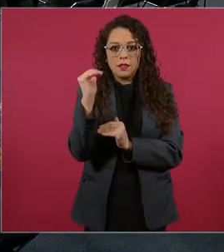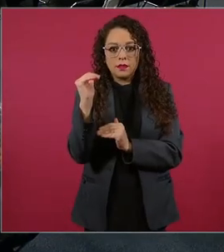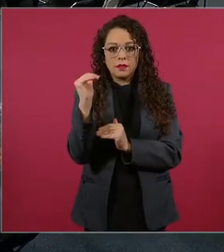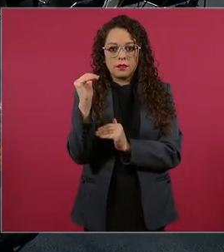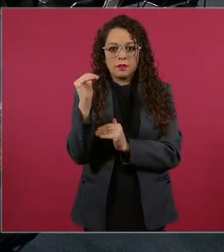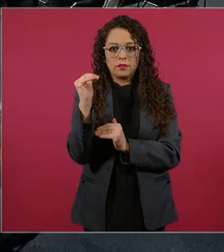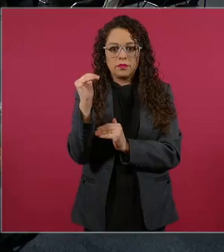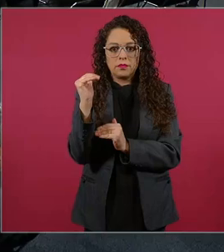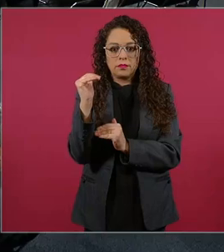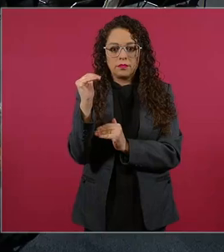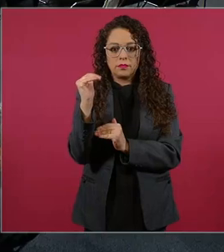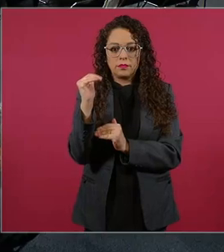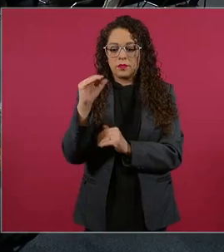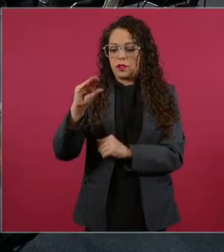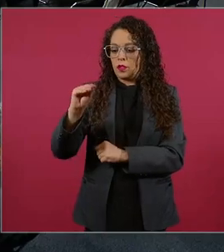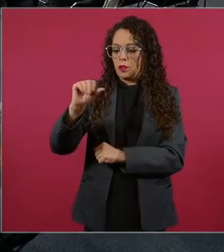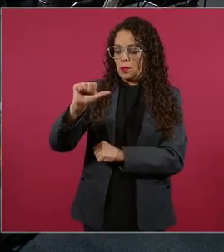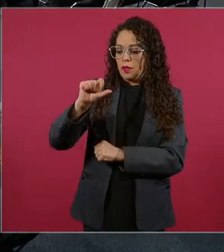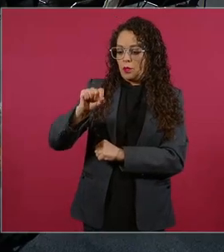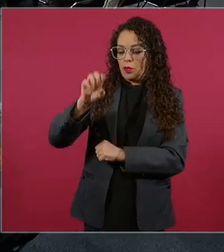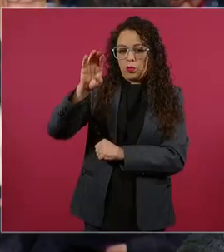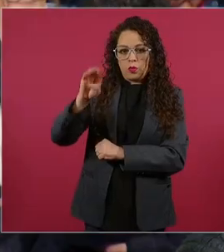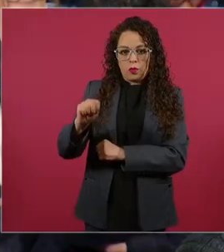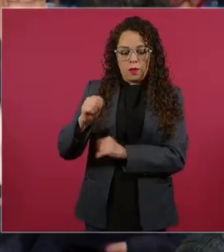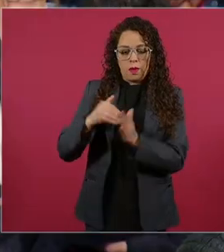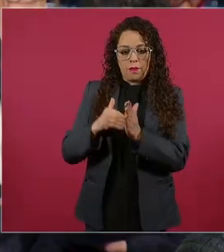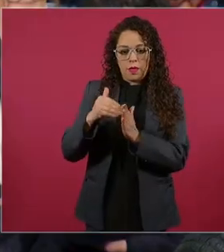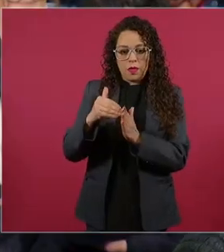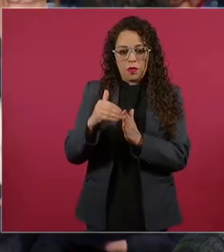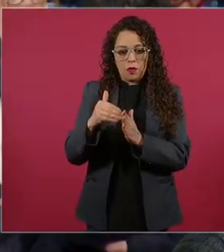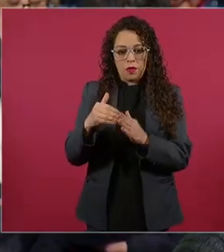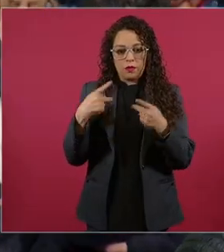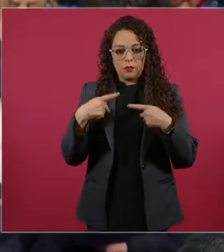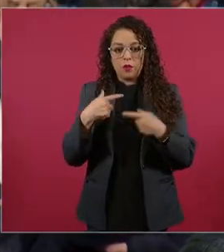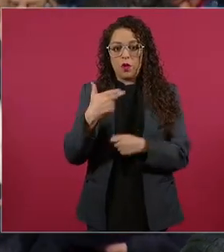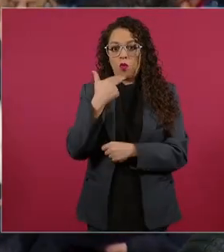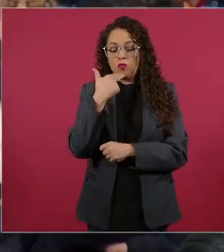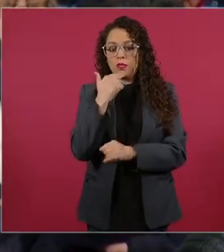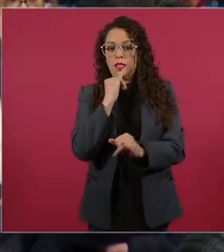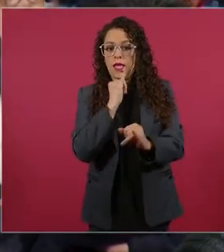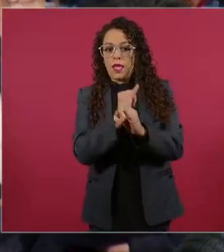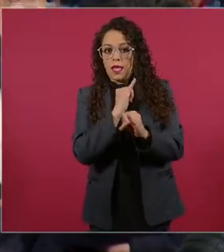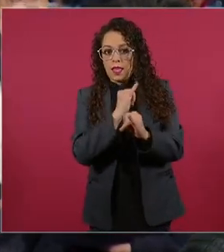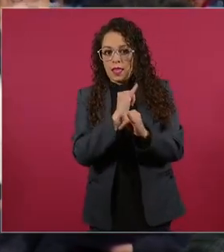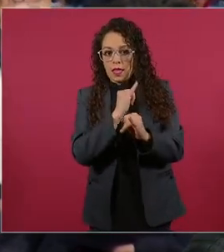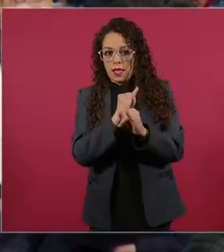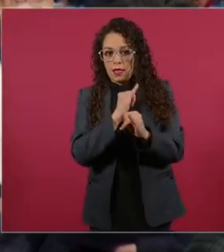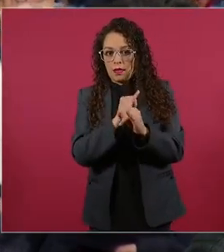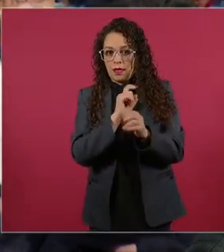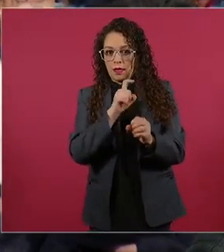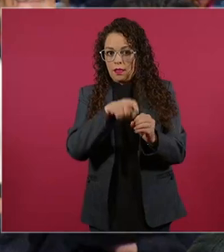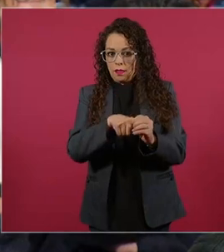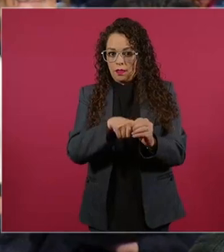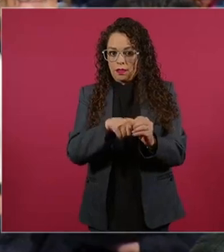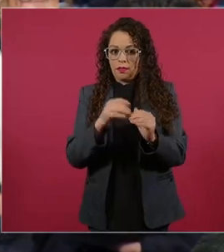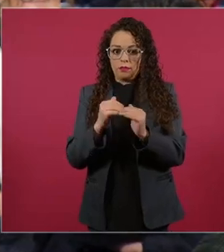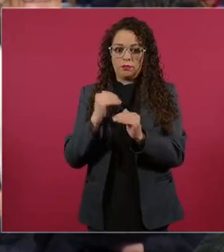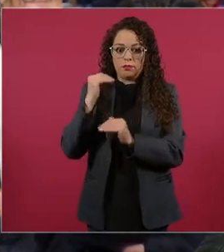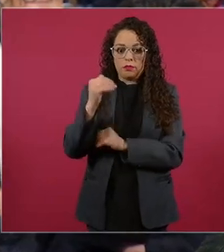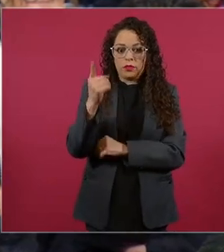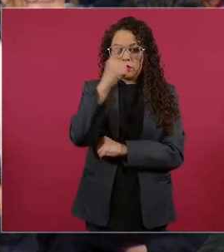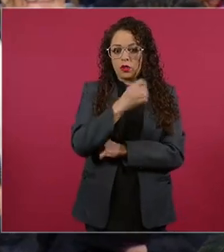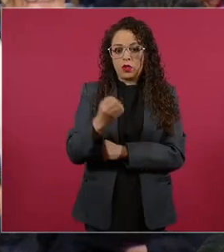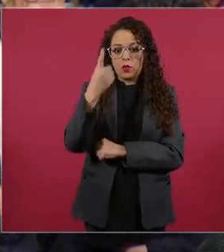los 96.9 millones de internautas a los 101.9